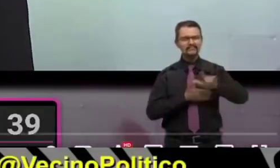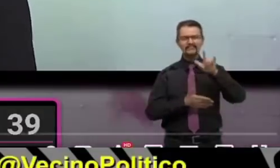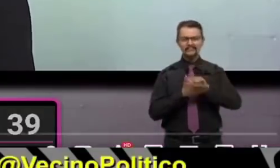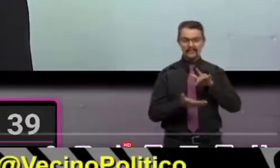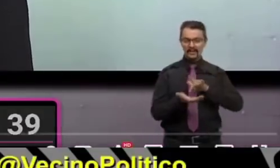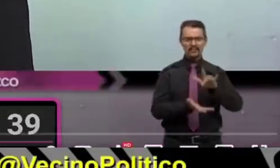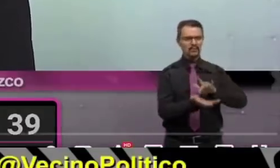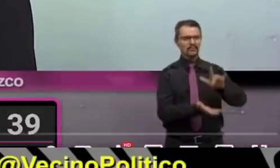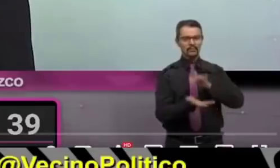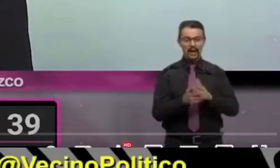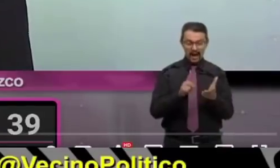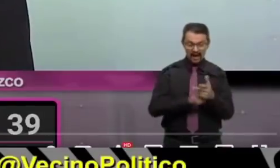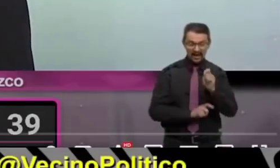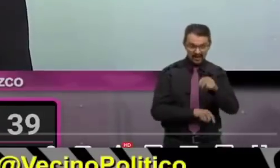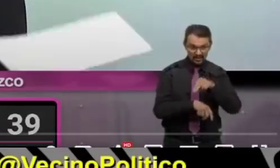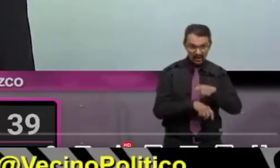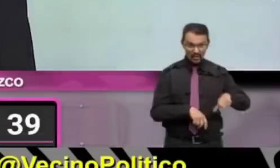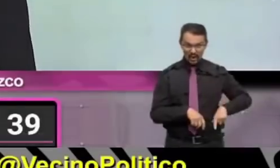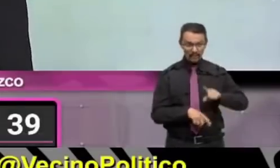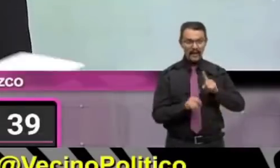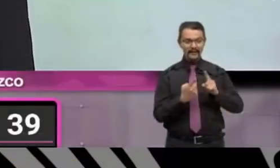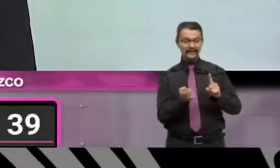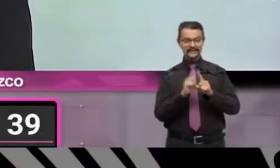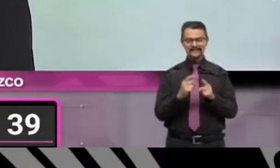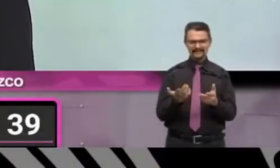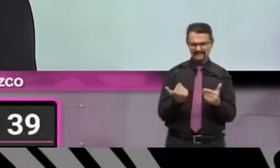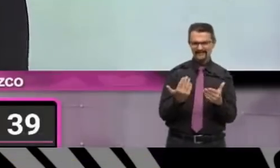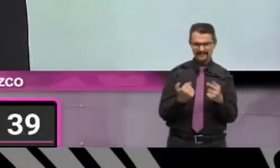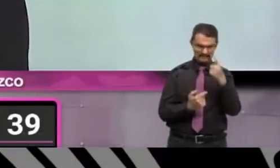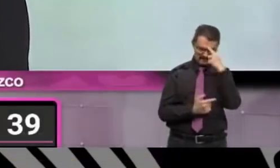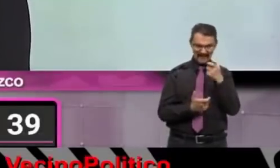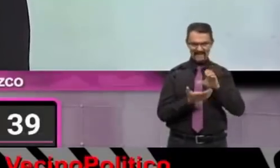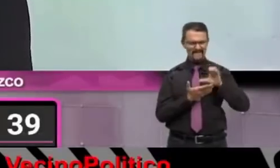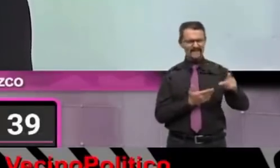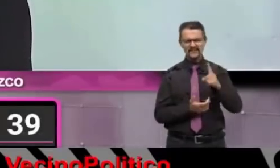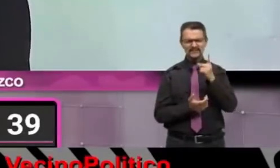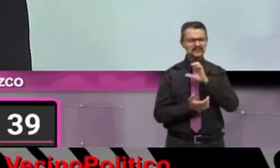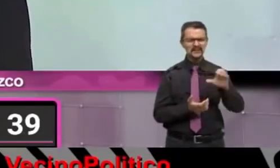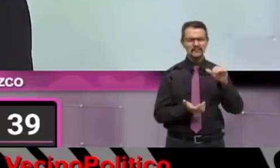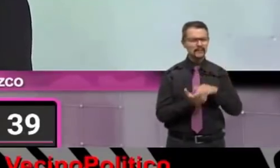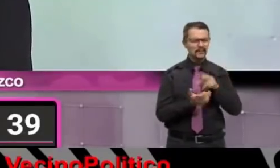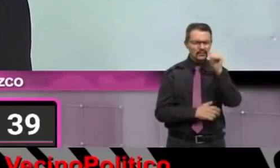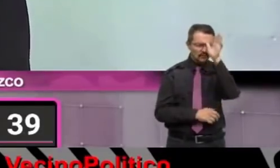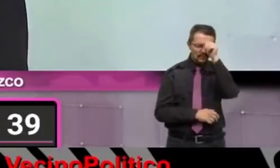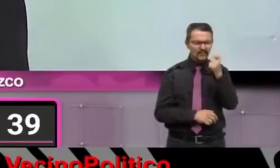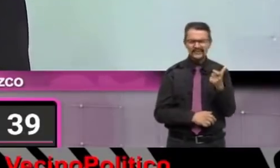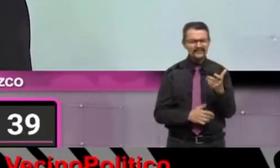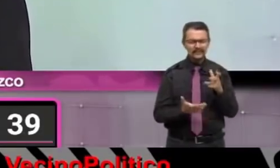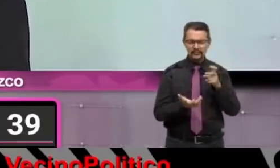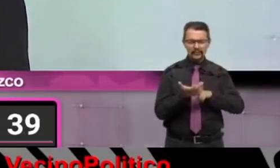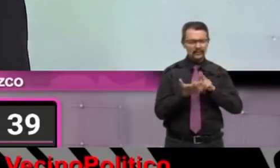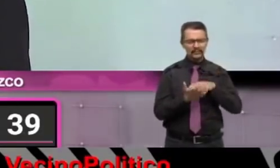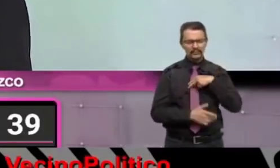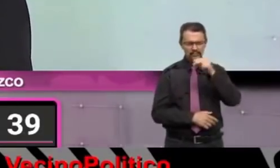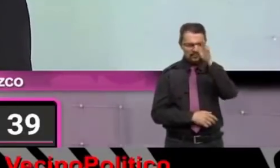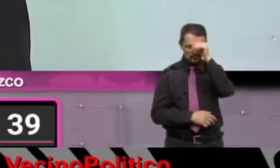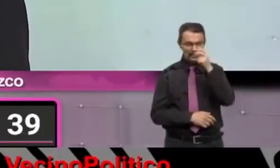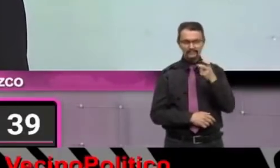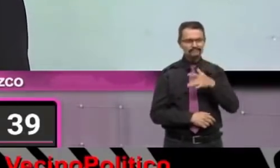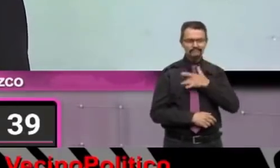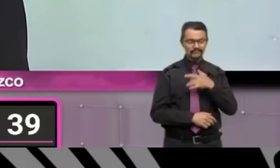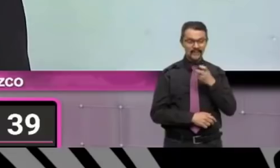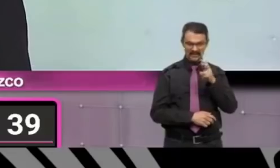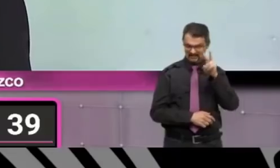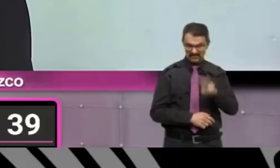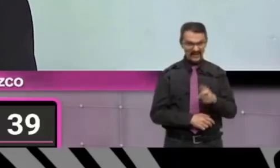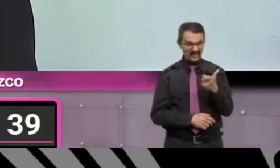y cobran dinerales en los países. Aquí se gastaban más de 100.000, bueno, no recuerdo la cifra, no quiero equivocar el dato, pero era un dineral el que se les pagaba para